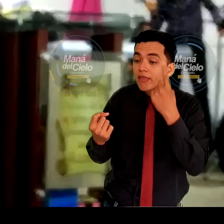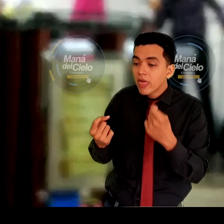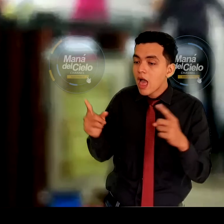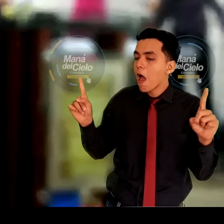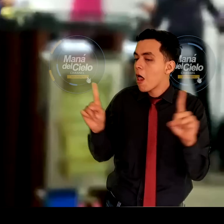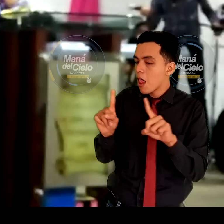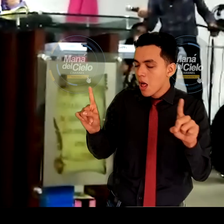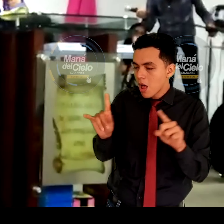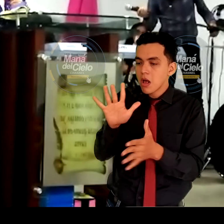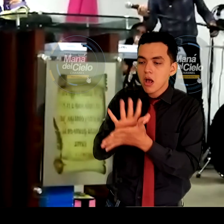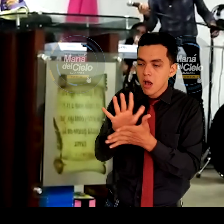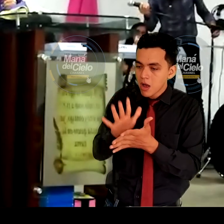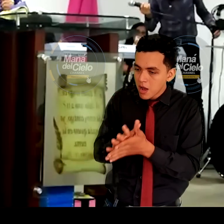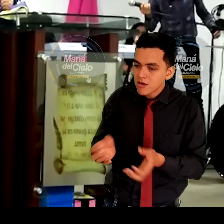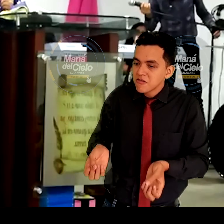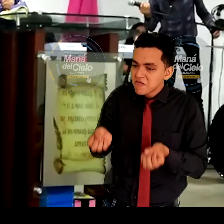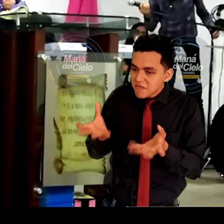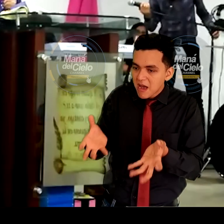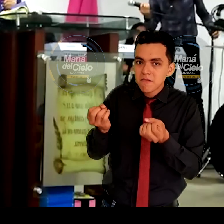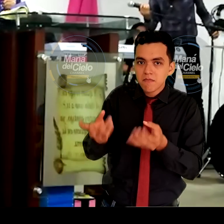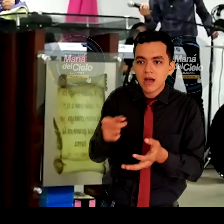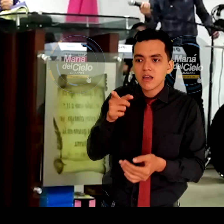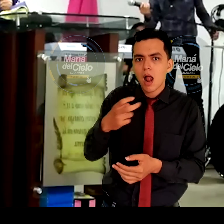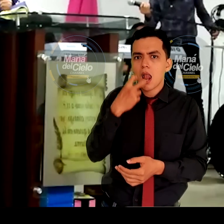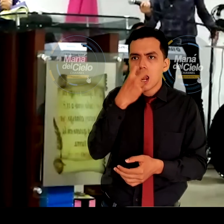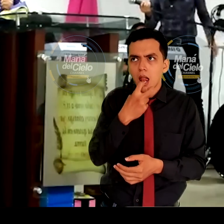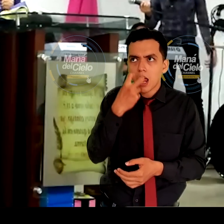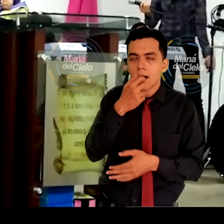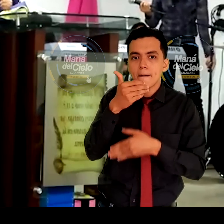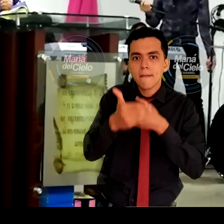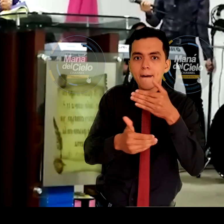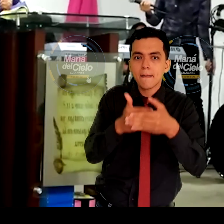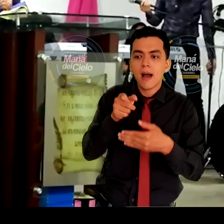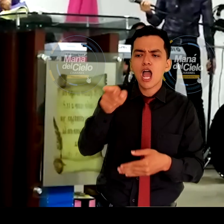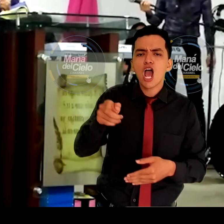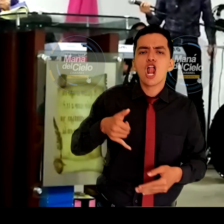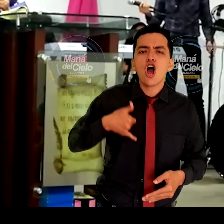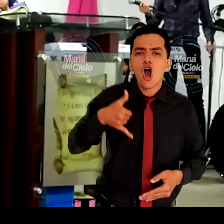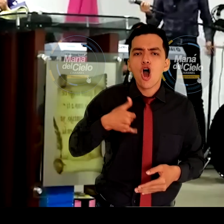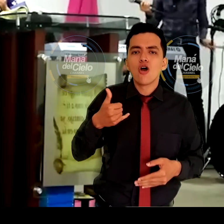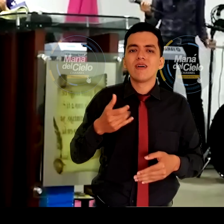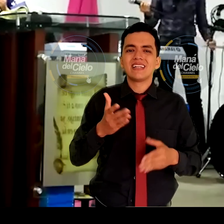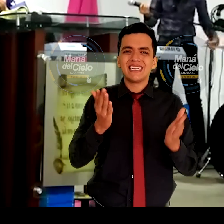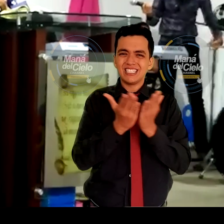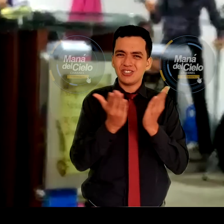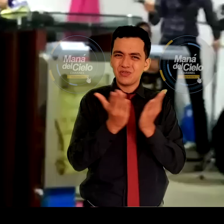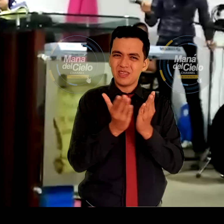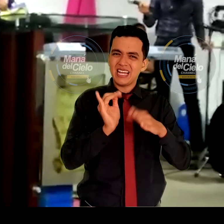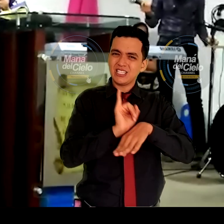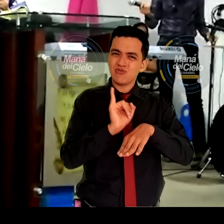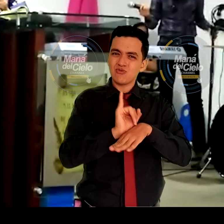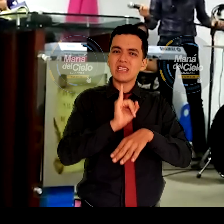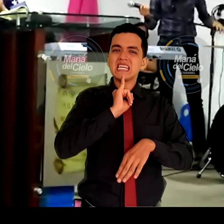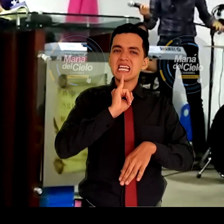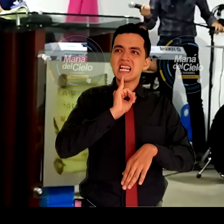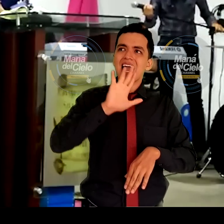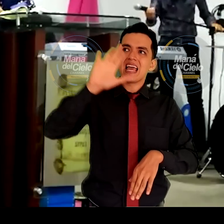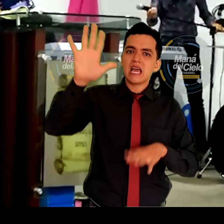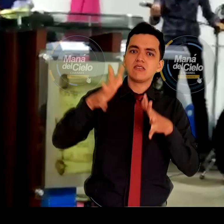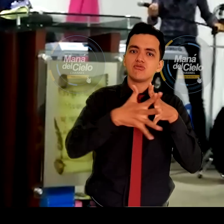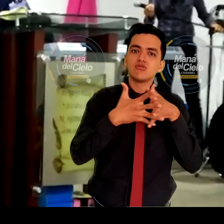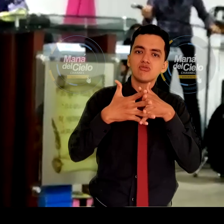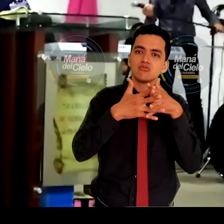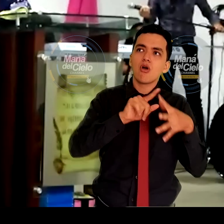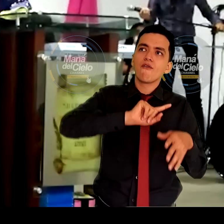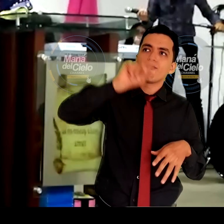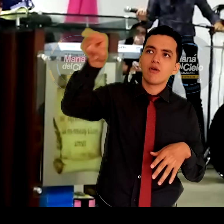bastante difícil. El cambio de país, se fue muy joven, el idioma, estaba estudiando en un instituto donde todo era en inglés, y parece que